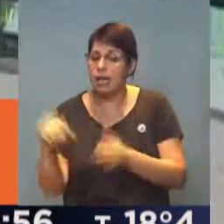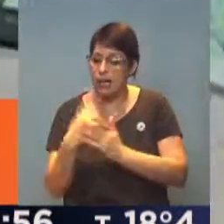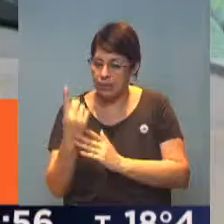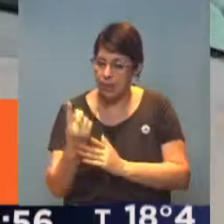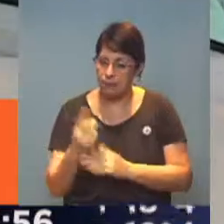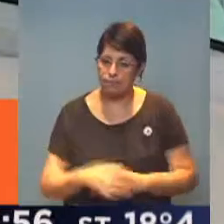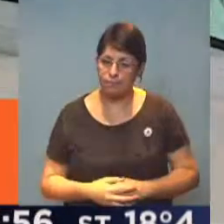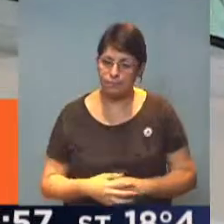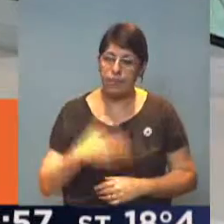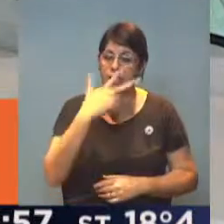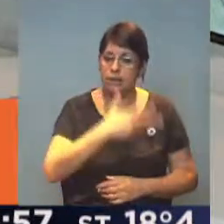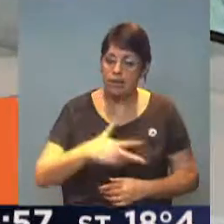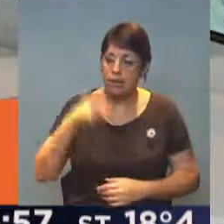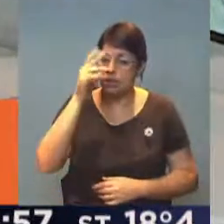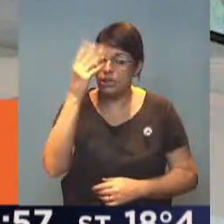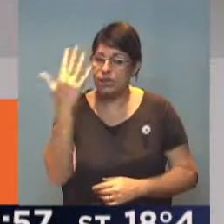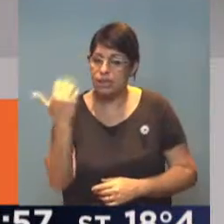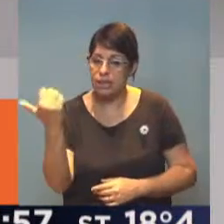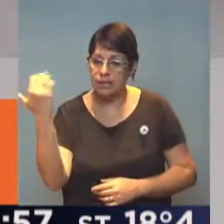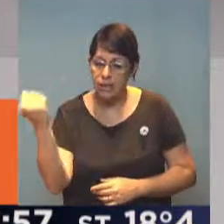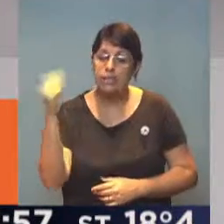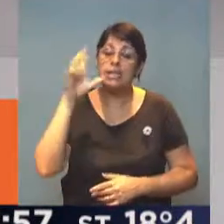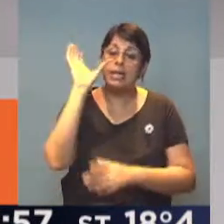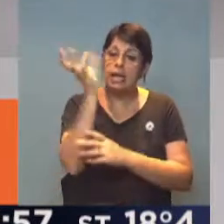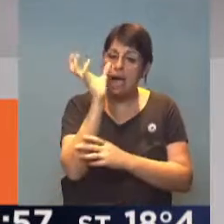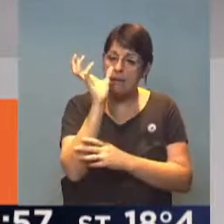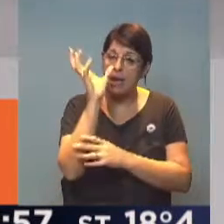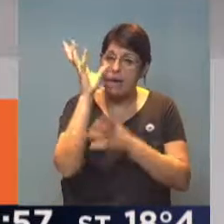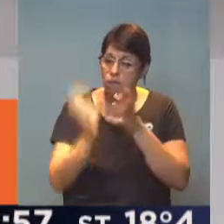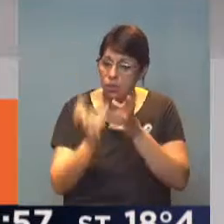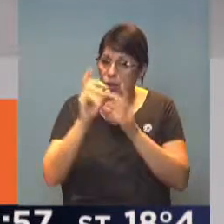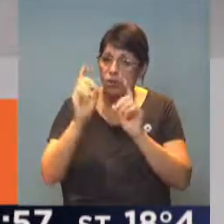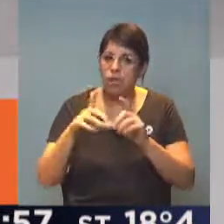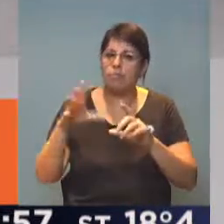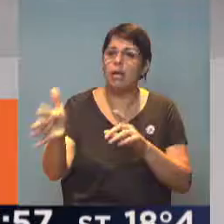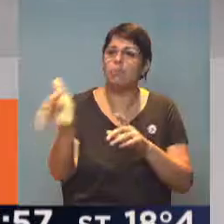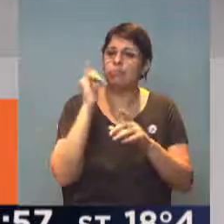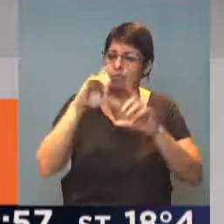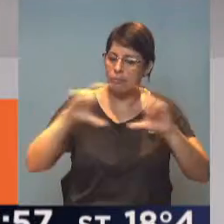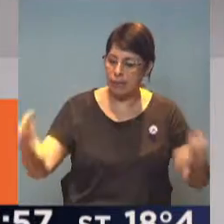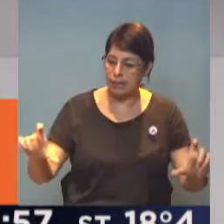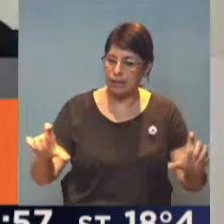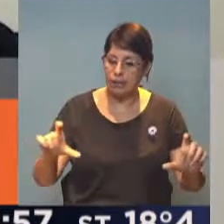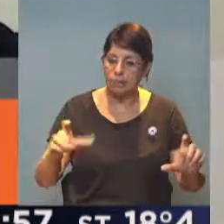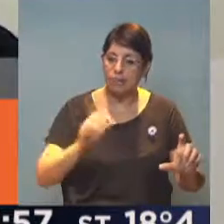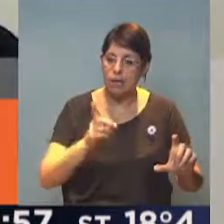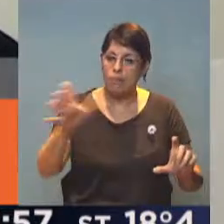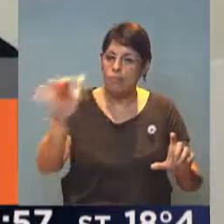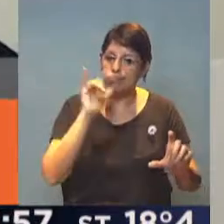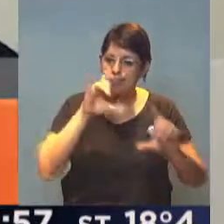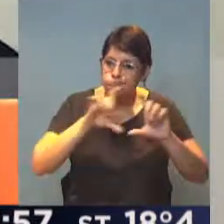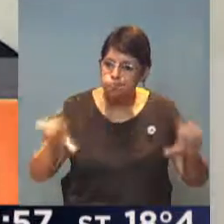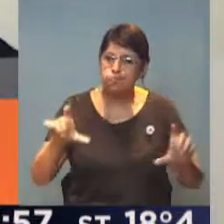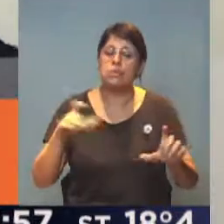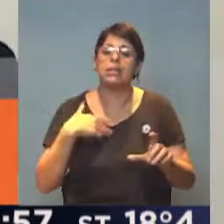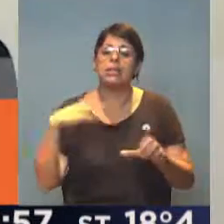Federal, 366 cámaras de video y lectoras de patentes. Esa lectura de chapa patente se contrasta contra